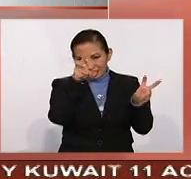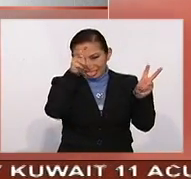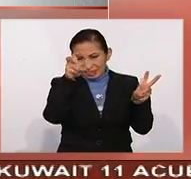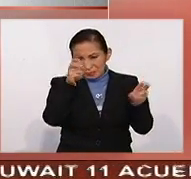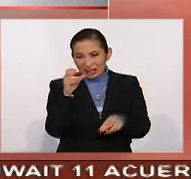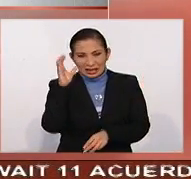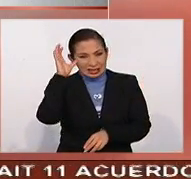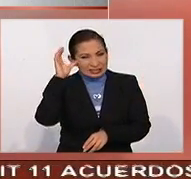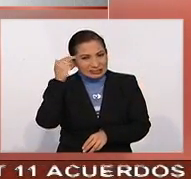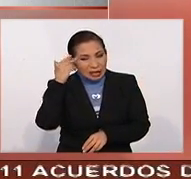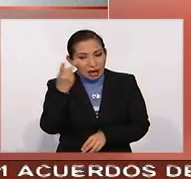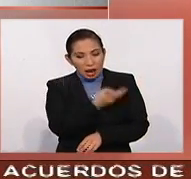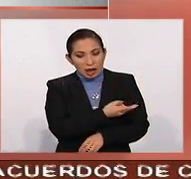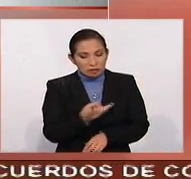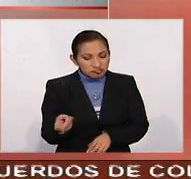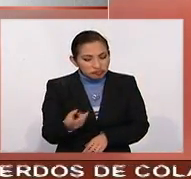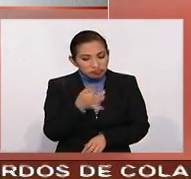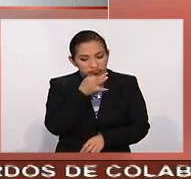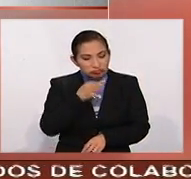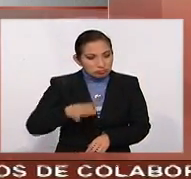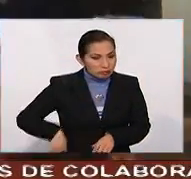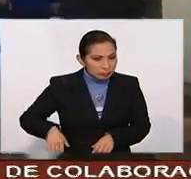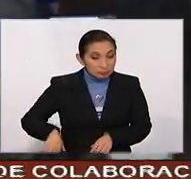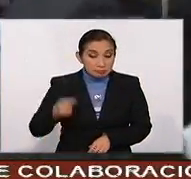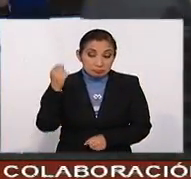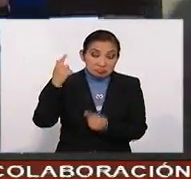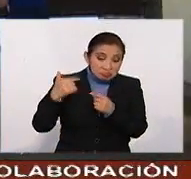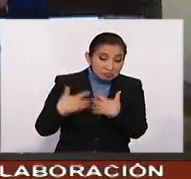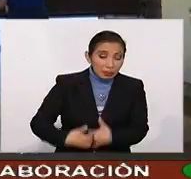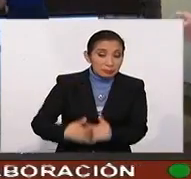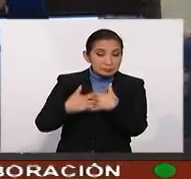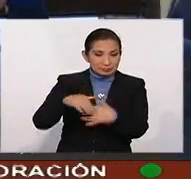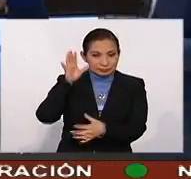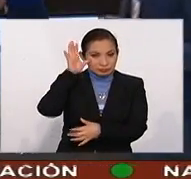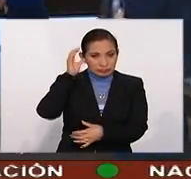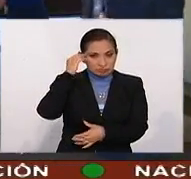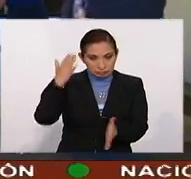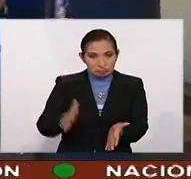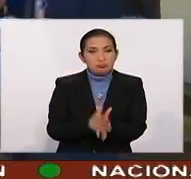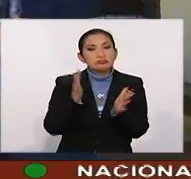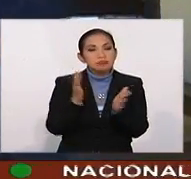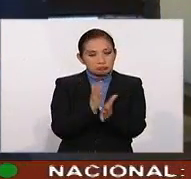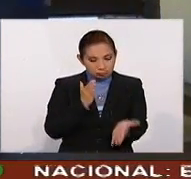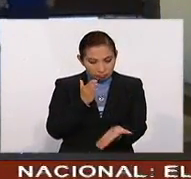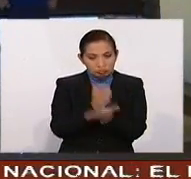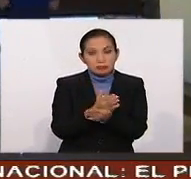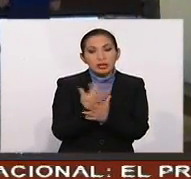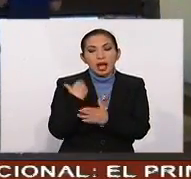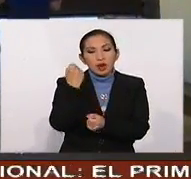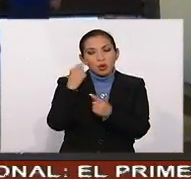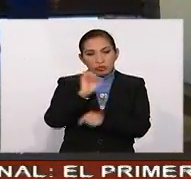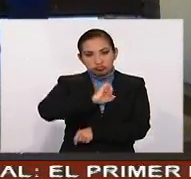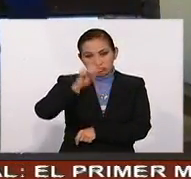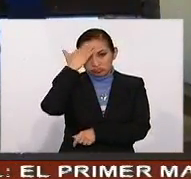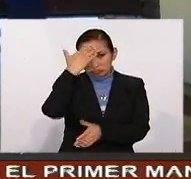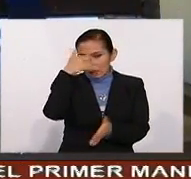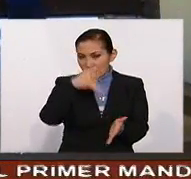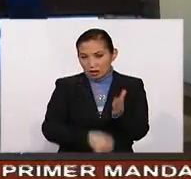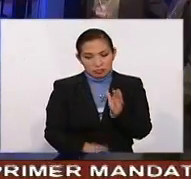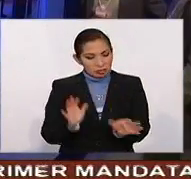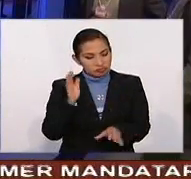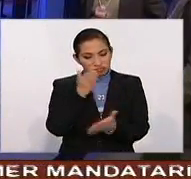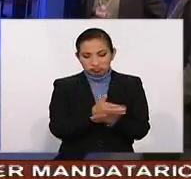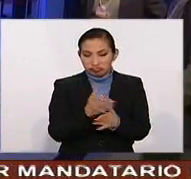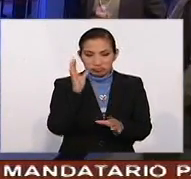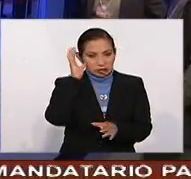China, han participado algunos empresarios chinos, algunos analistas chinos. Como siempre sucede